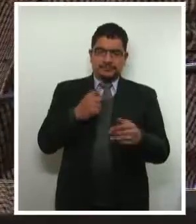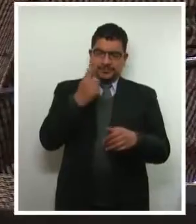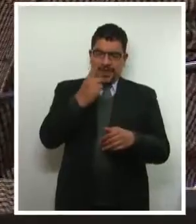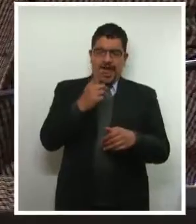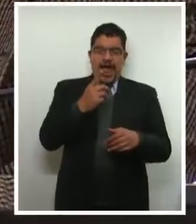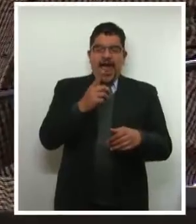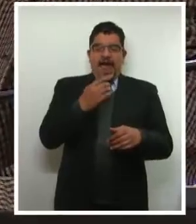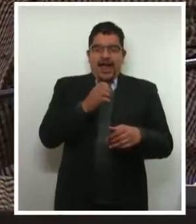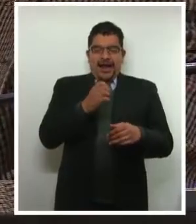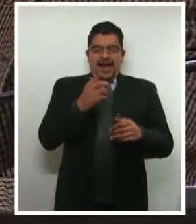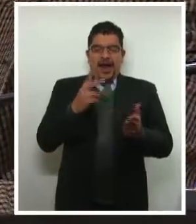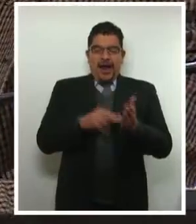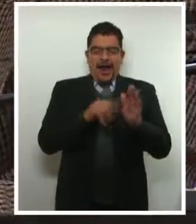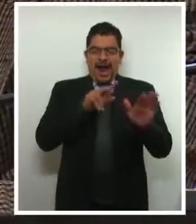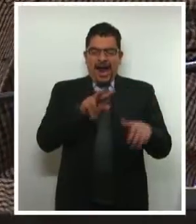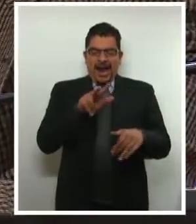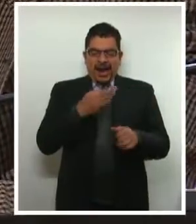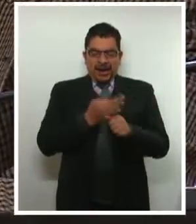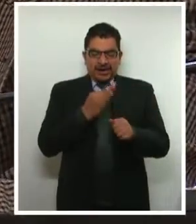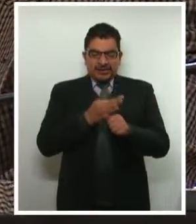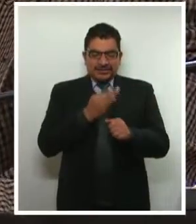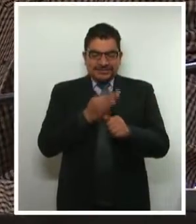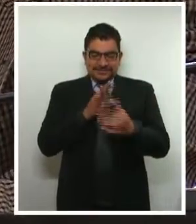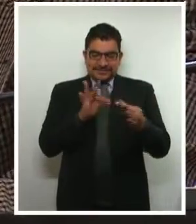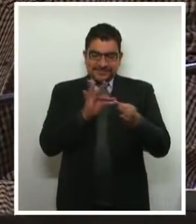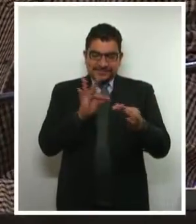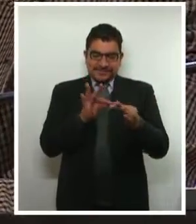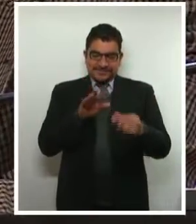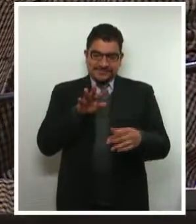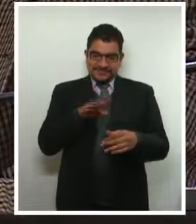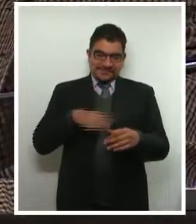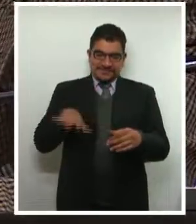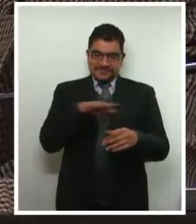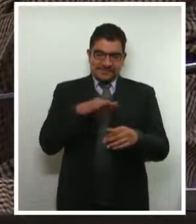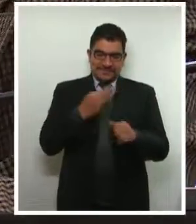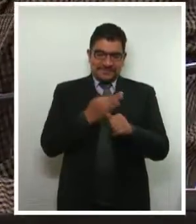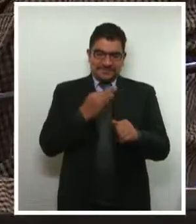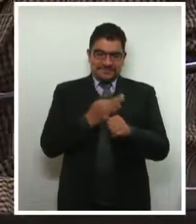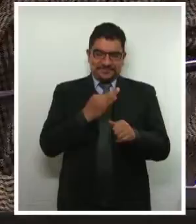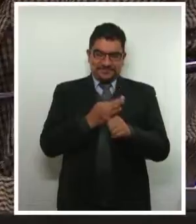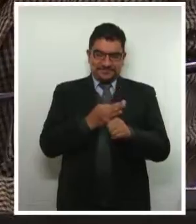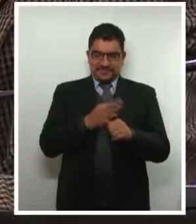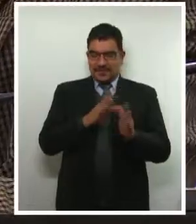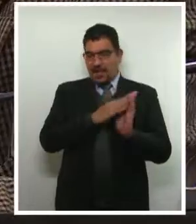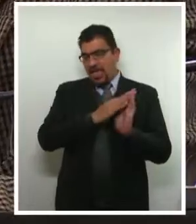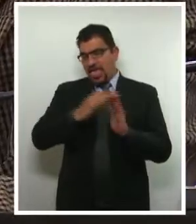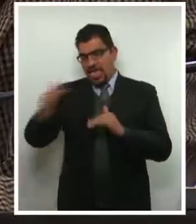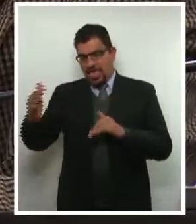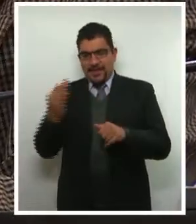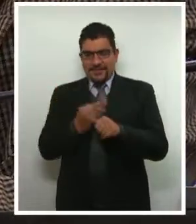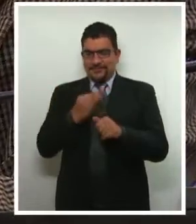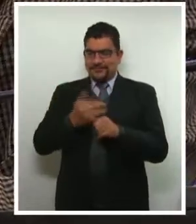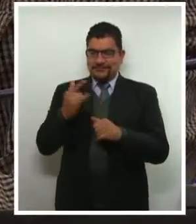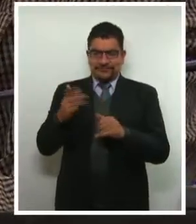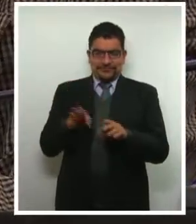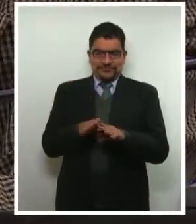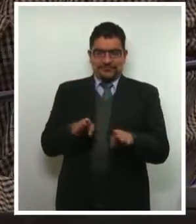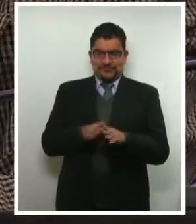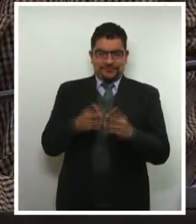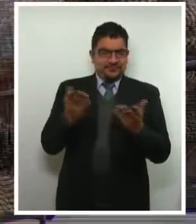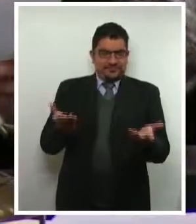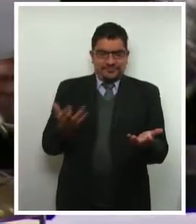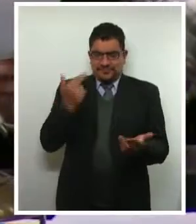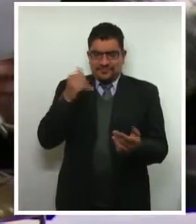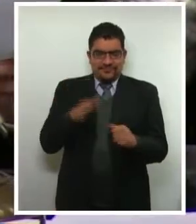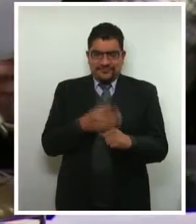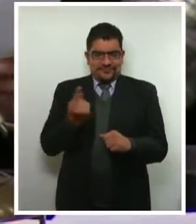de 18? O de 19, perdón. Y no irnos hasta junio. ¿Cuál es la